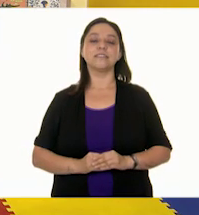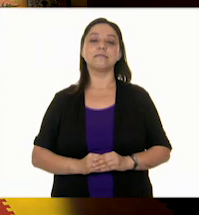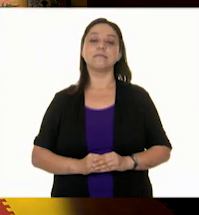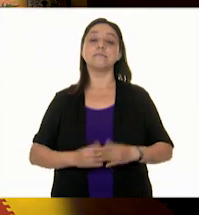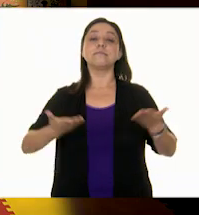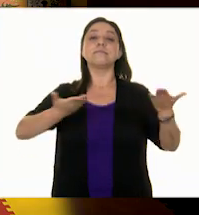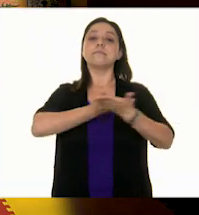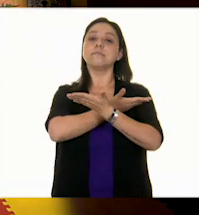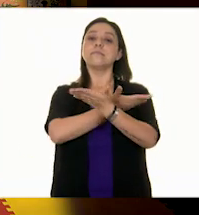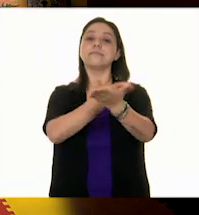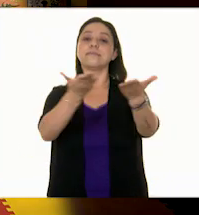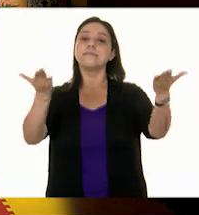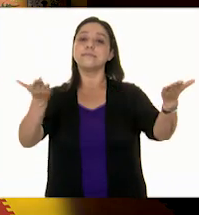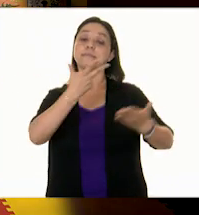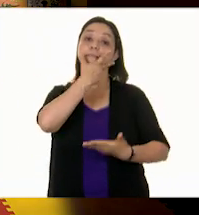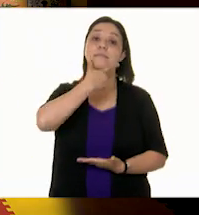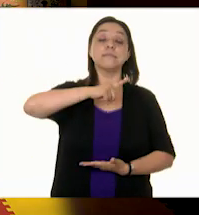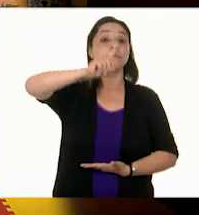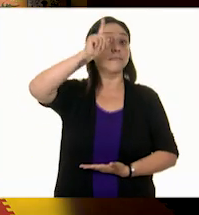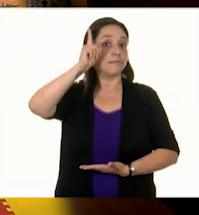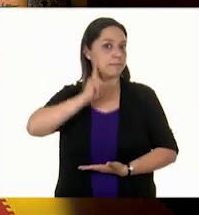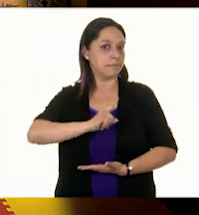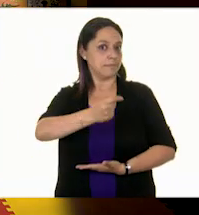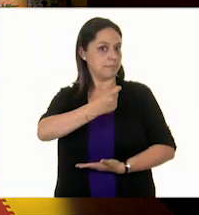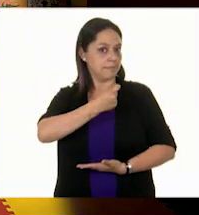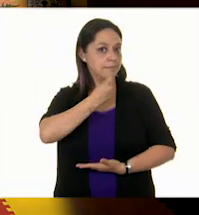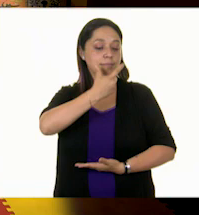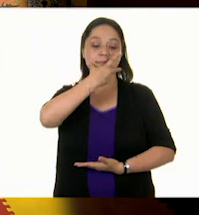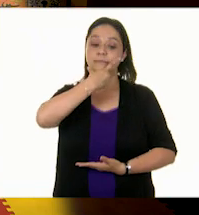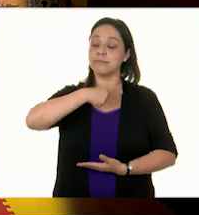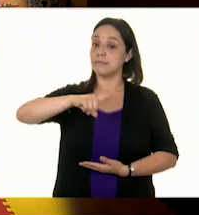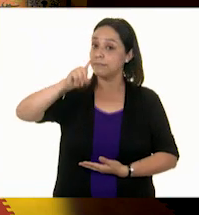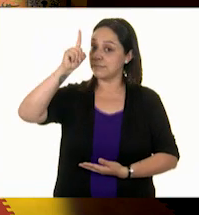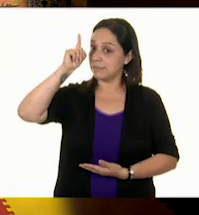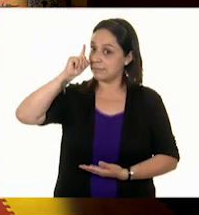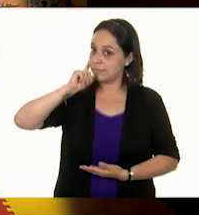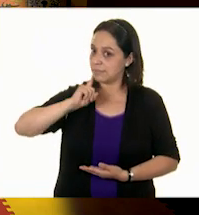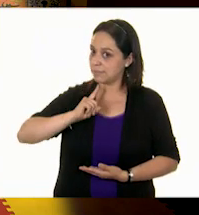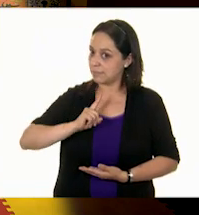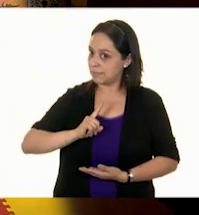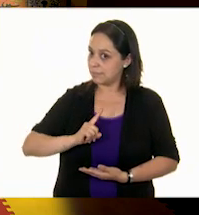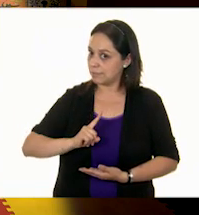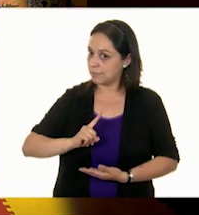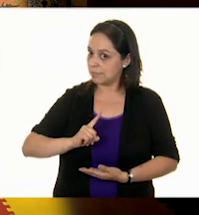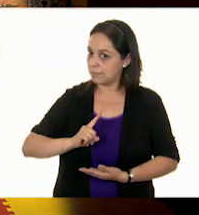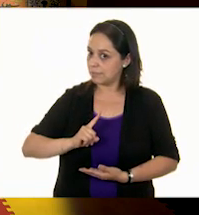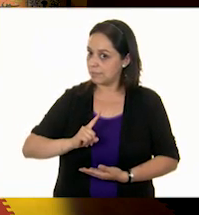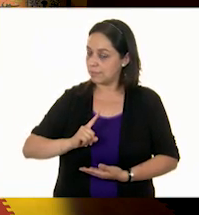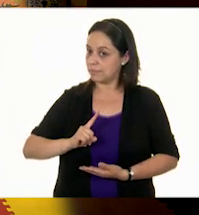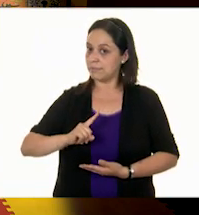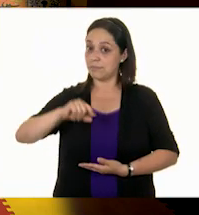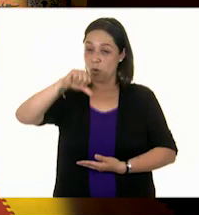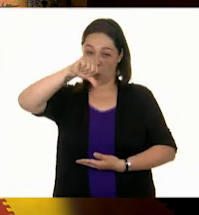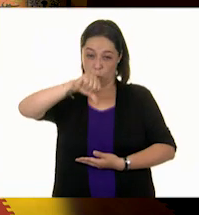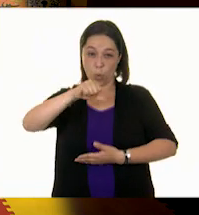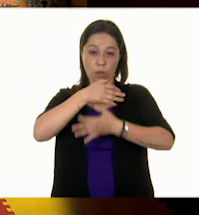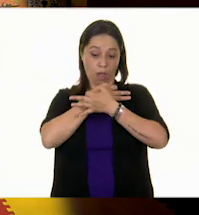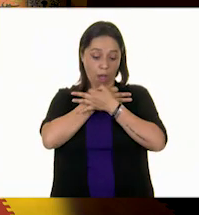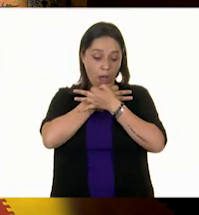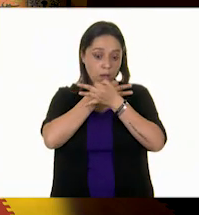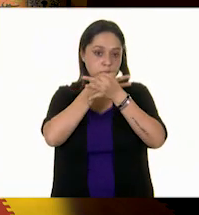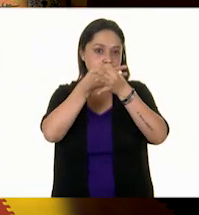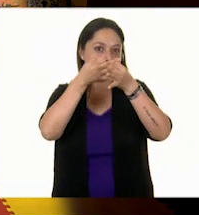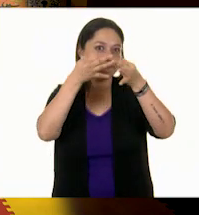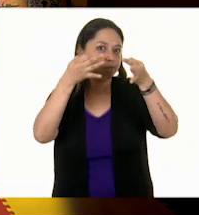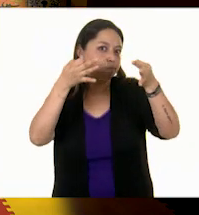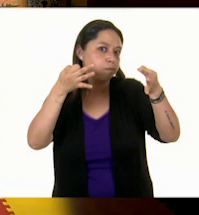Damas y caballeros, niñas y niños, el secreto será revelado. La